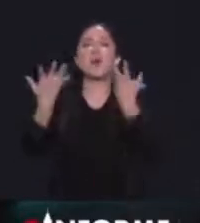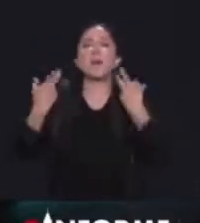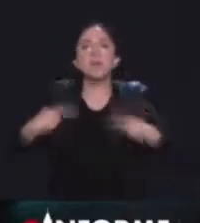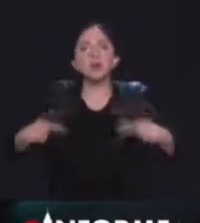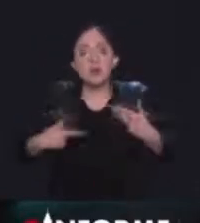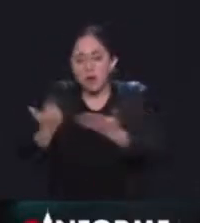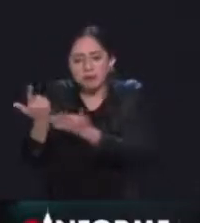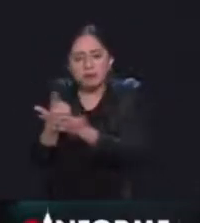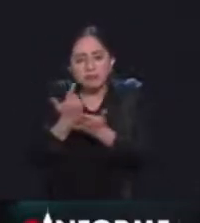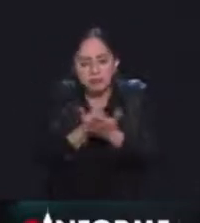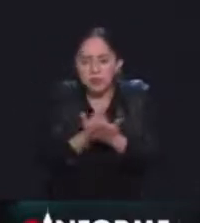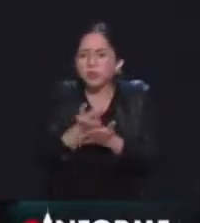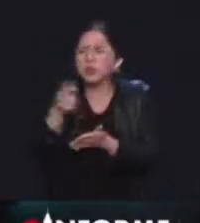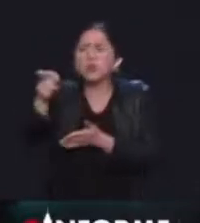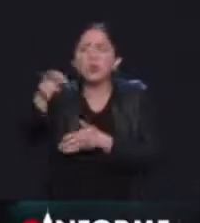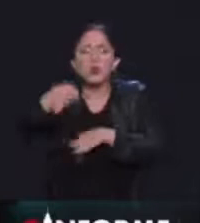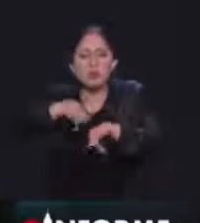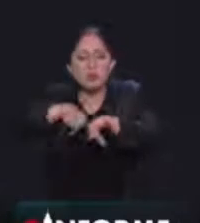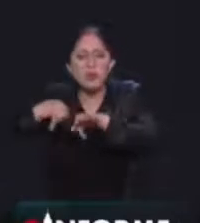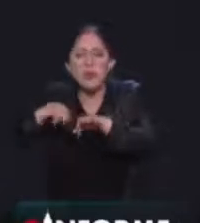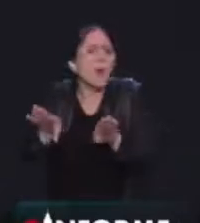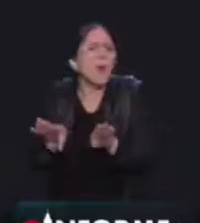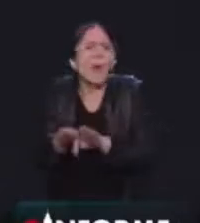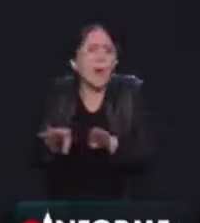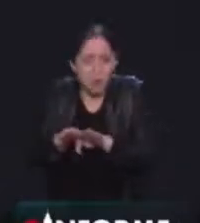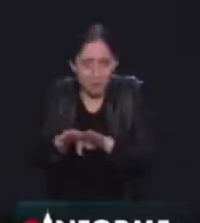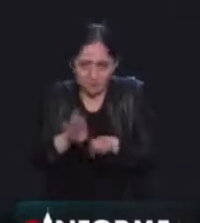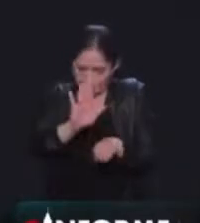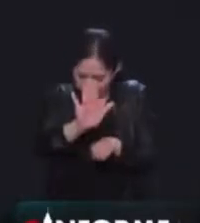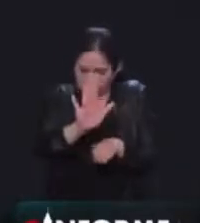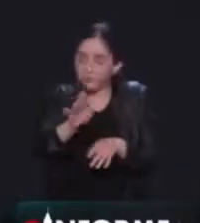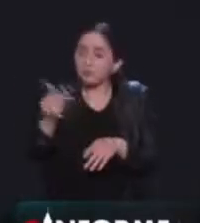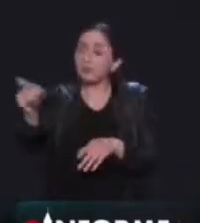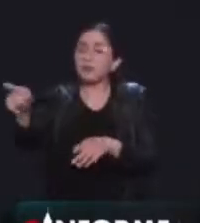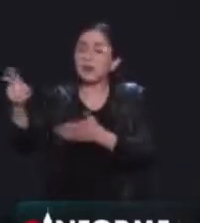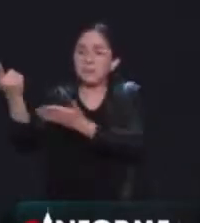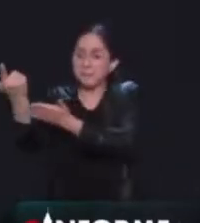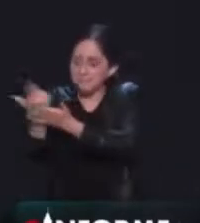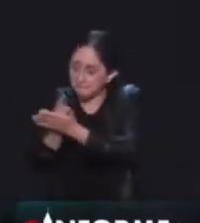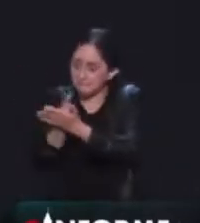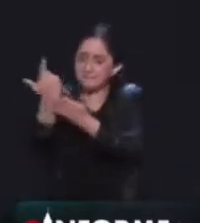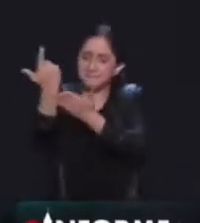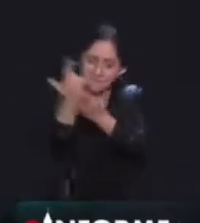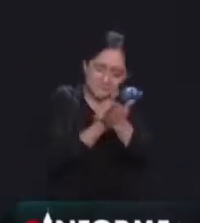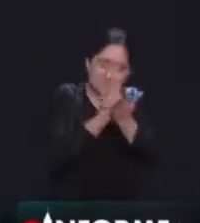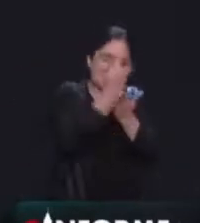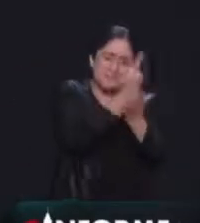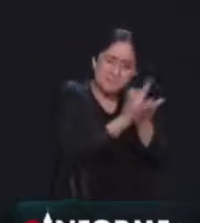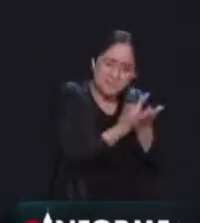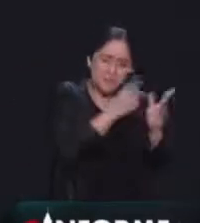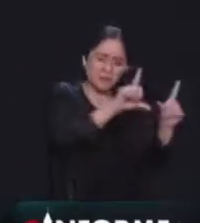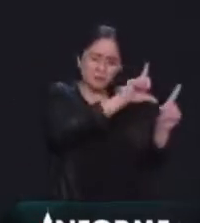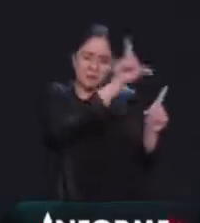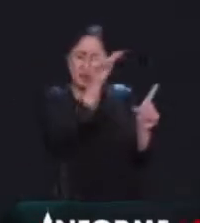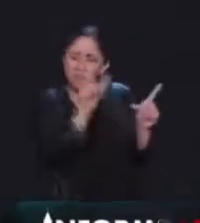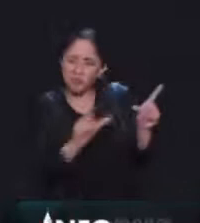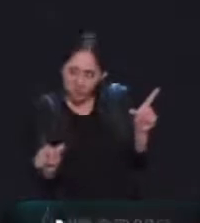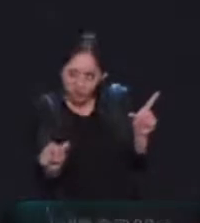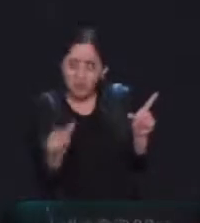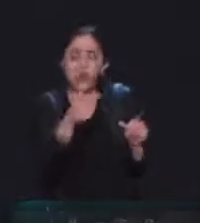INEGI? Nosotros, como comentaba, vamos a todos los registros civiles del territorio nacional a recoger